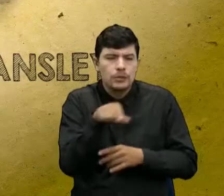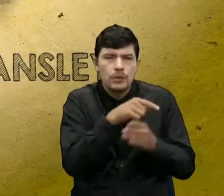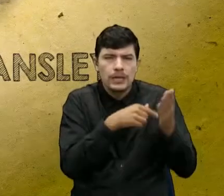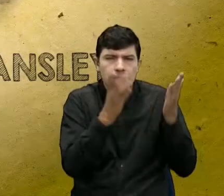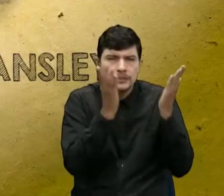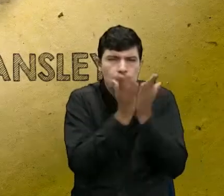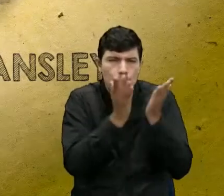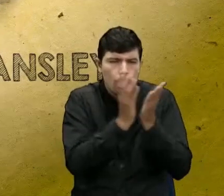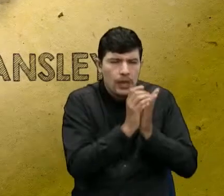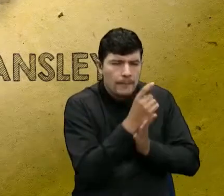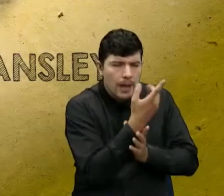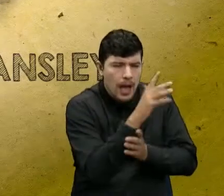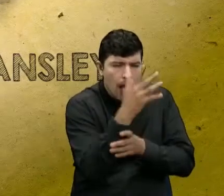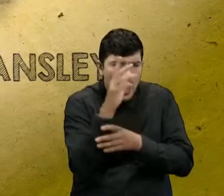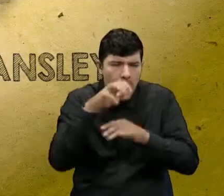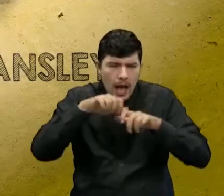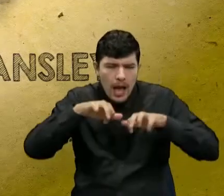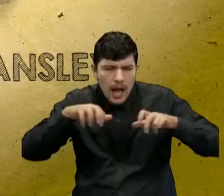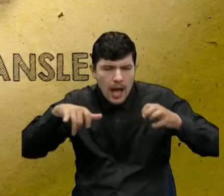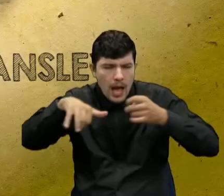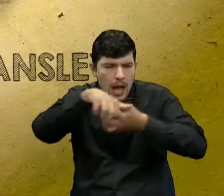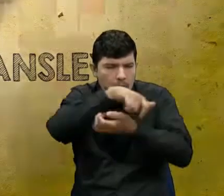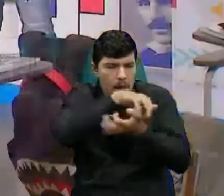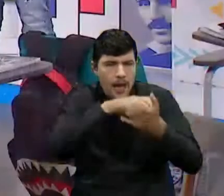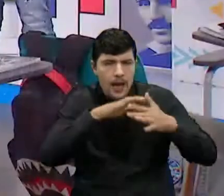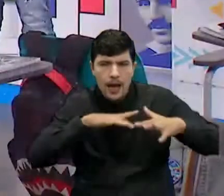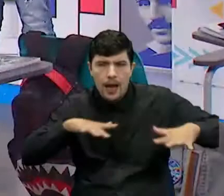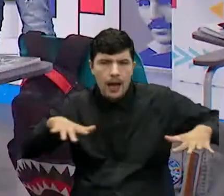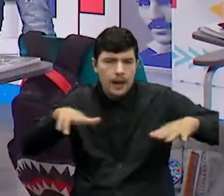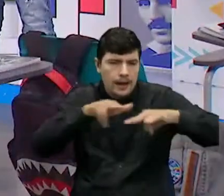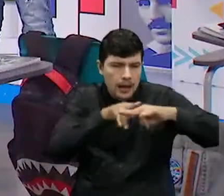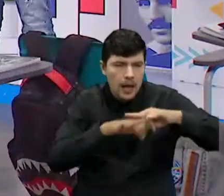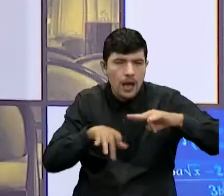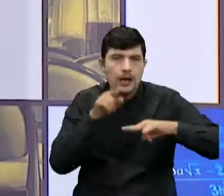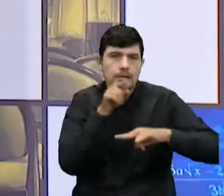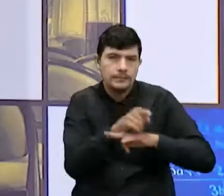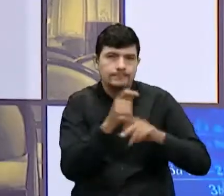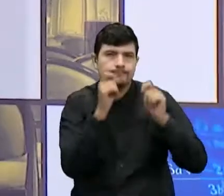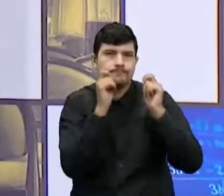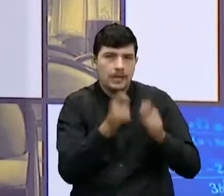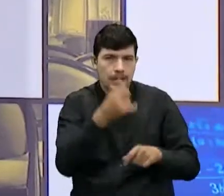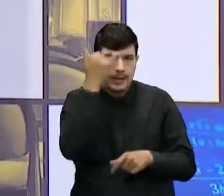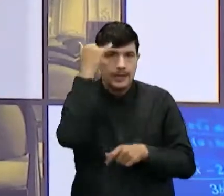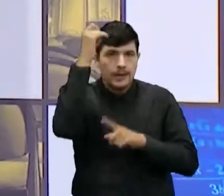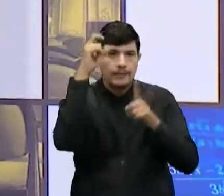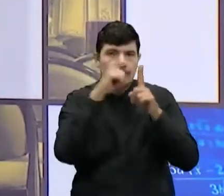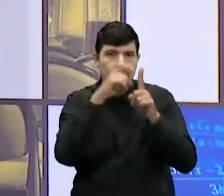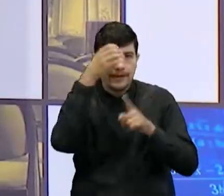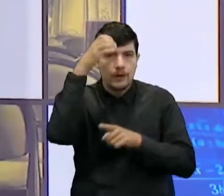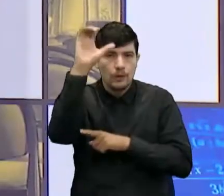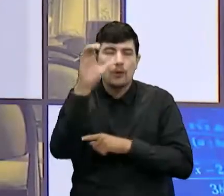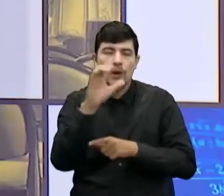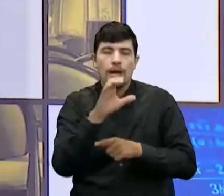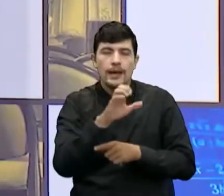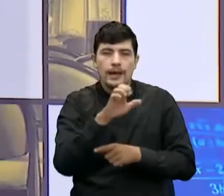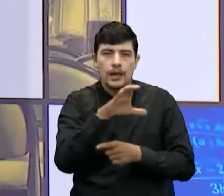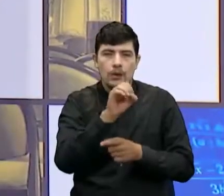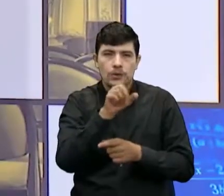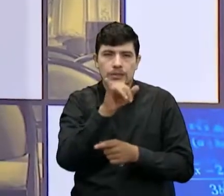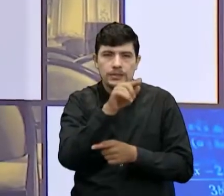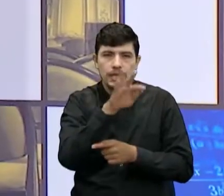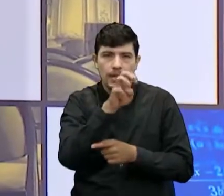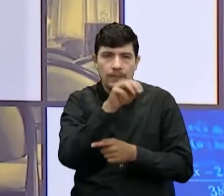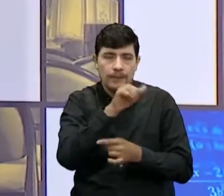y a elaborar esta palabra que se llama hoy ecosistema Muy ¿Cierto? Ellos empezaron a divisar desde un